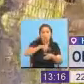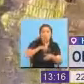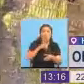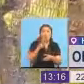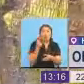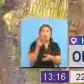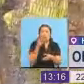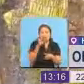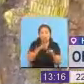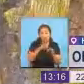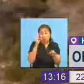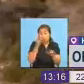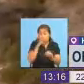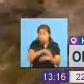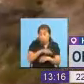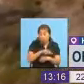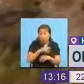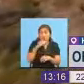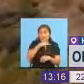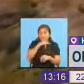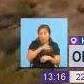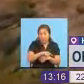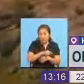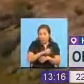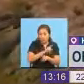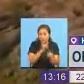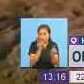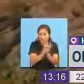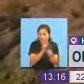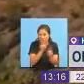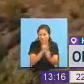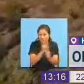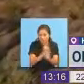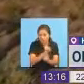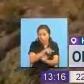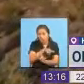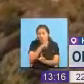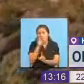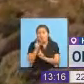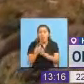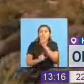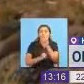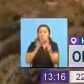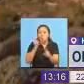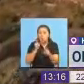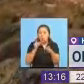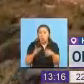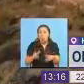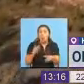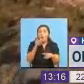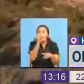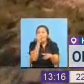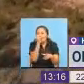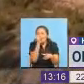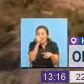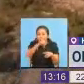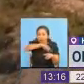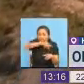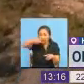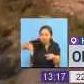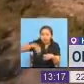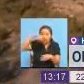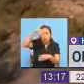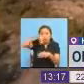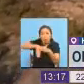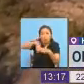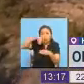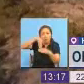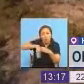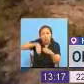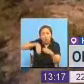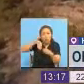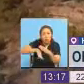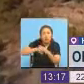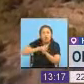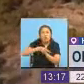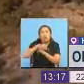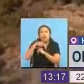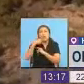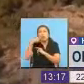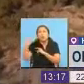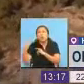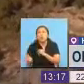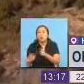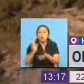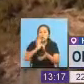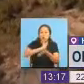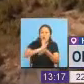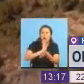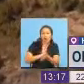yo en mi emprendimiento. Otros prefieren hacer ese vino con madera y ese tipo de otros sabores, de vainilla, de